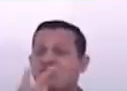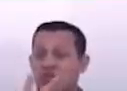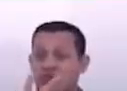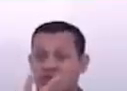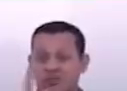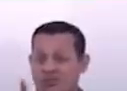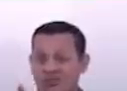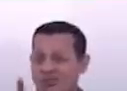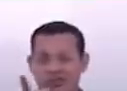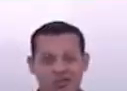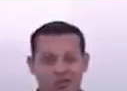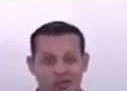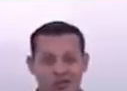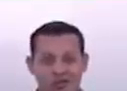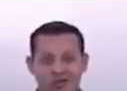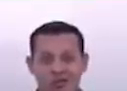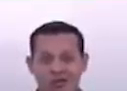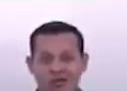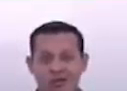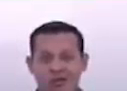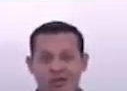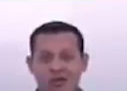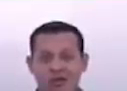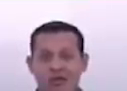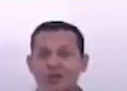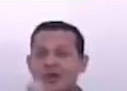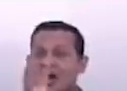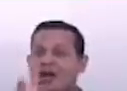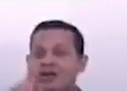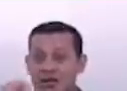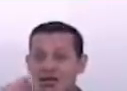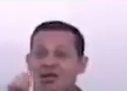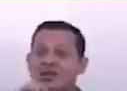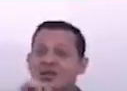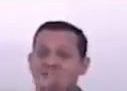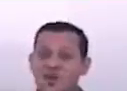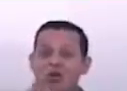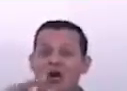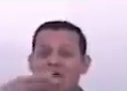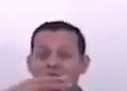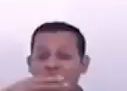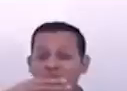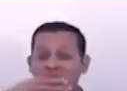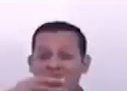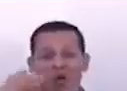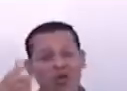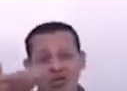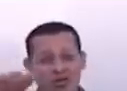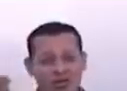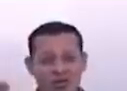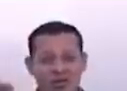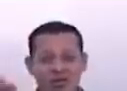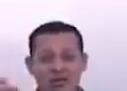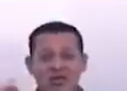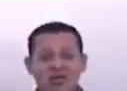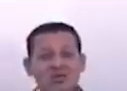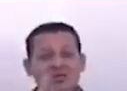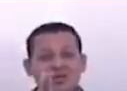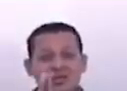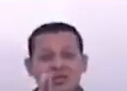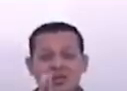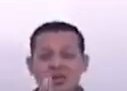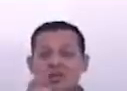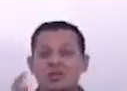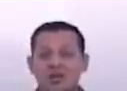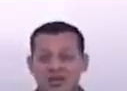Incluso esgrimiendo frases de que han fumado no sé qué, dando a entender que se ha drogado. Perdón,